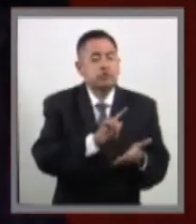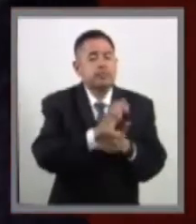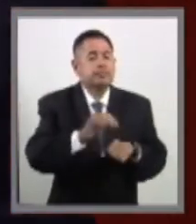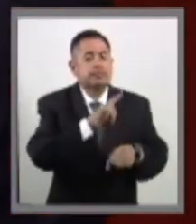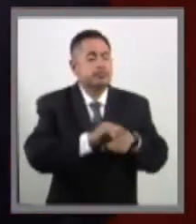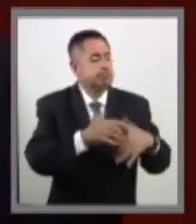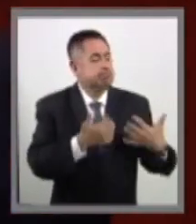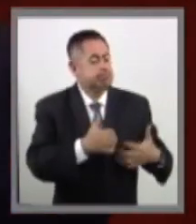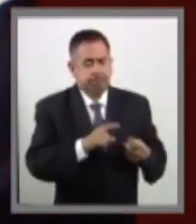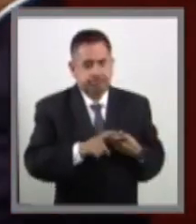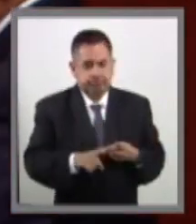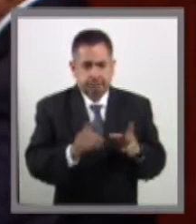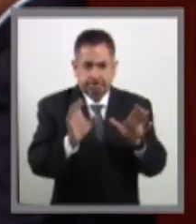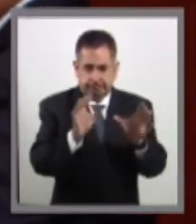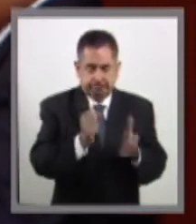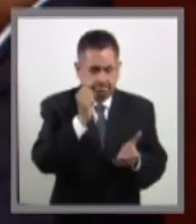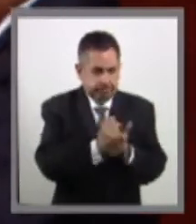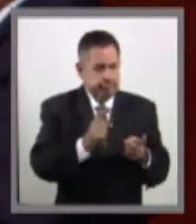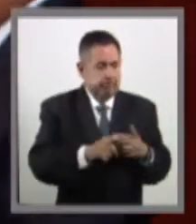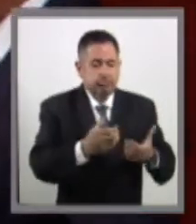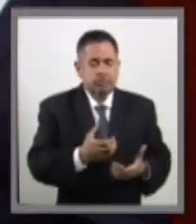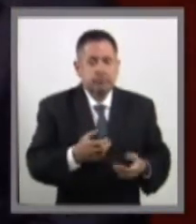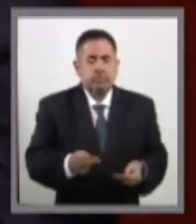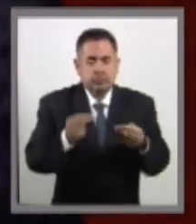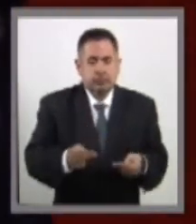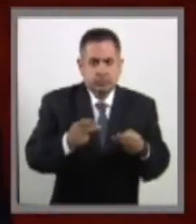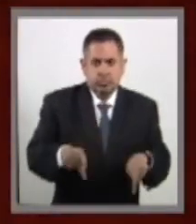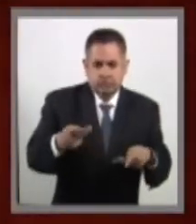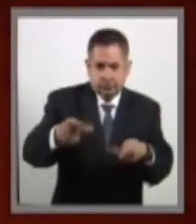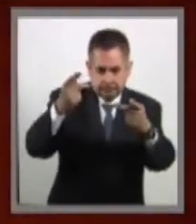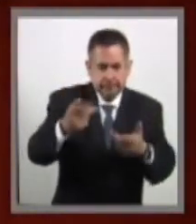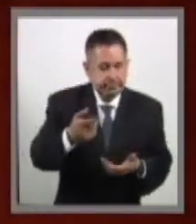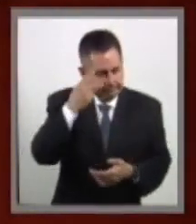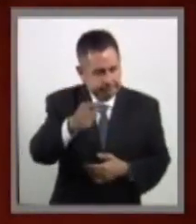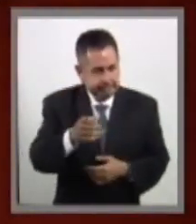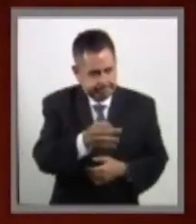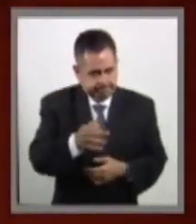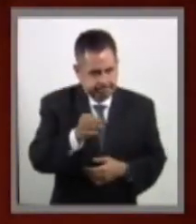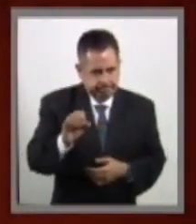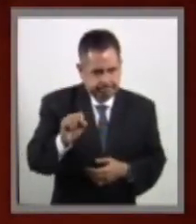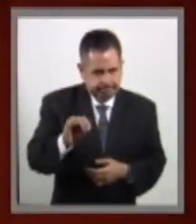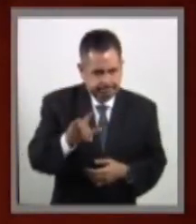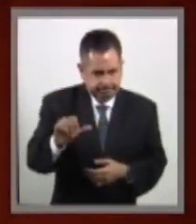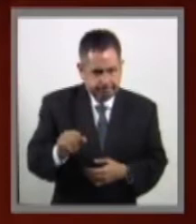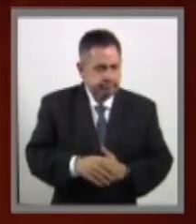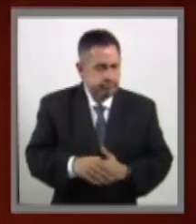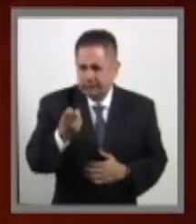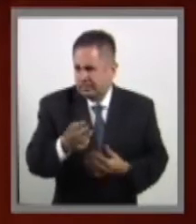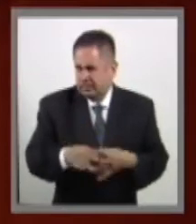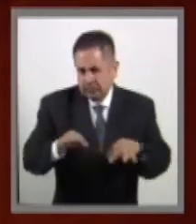Producción, Certificación y Comercio de Semillas, puesto que plasman una